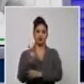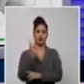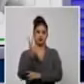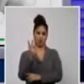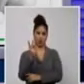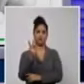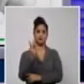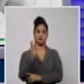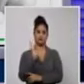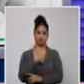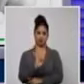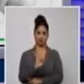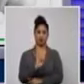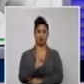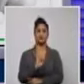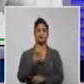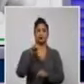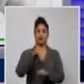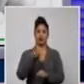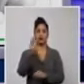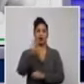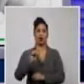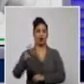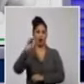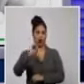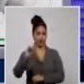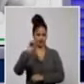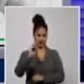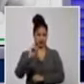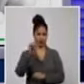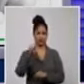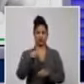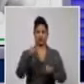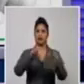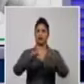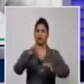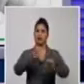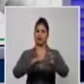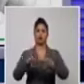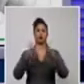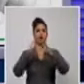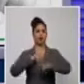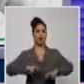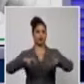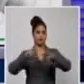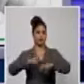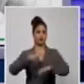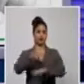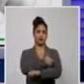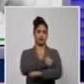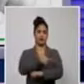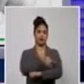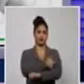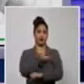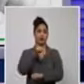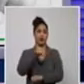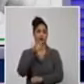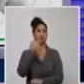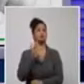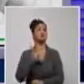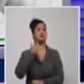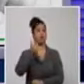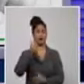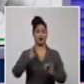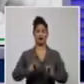del Instituto Finlay de Vacunas. Es una buena noticia en medio del panorama tan adverso, repetimos, cuando el sistema de